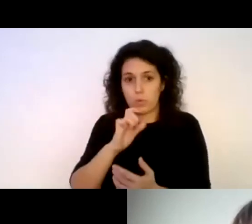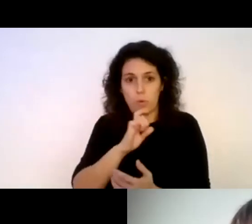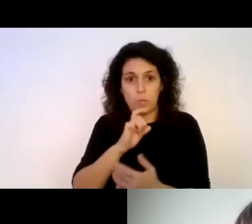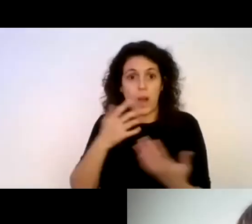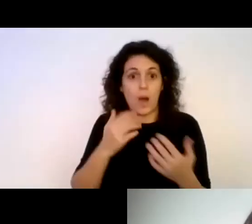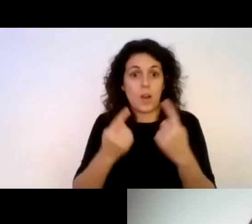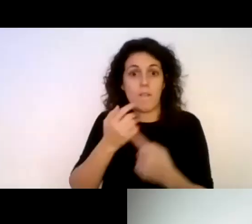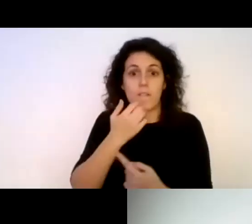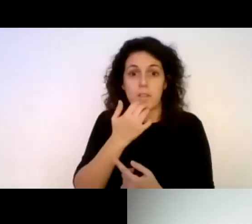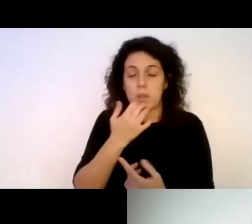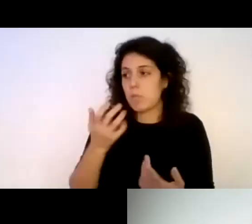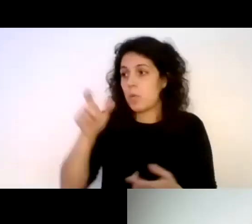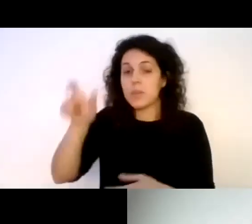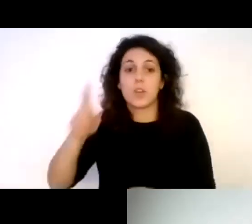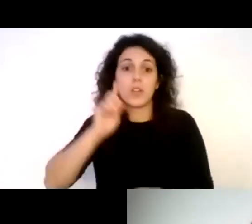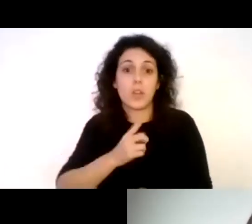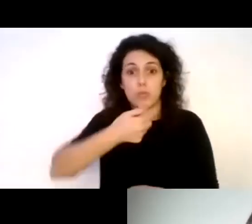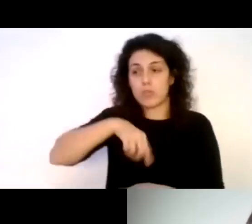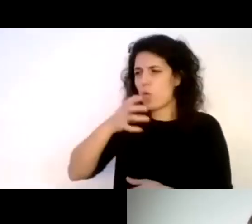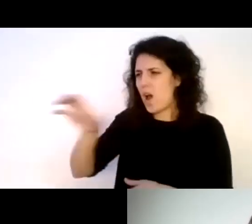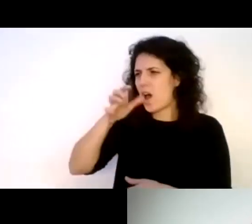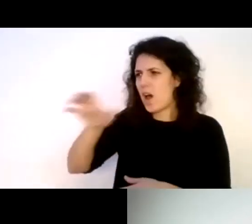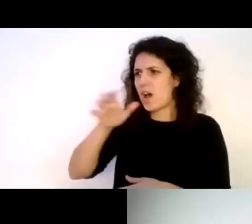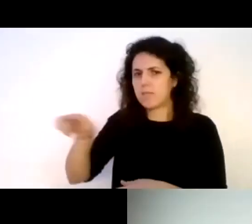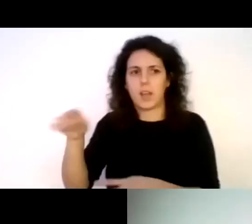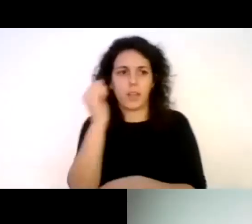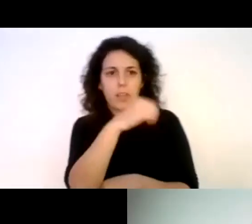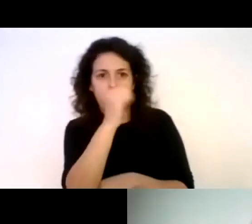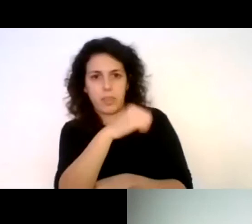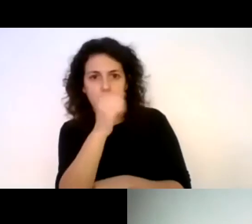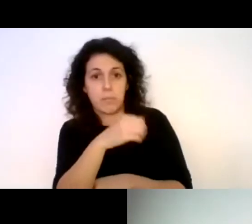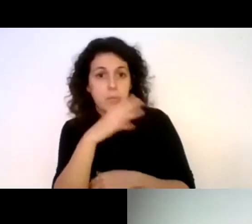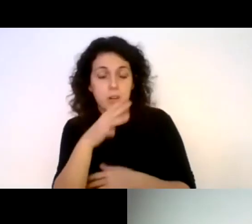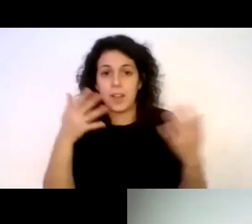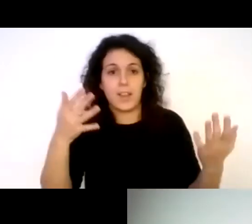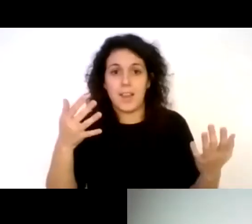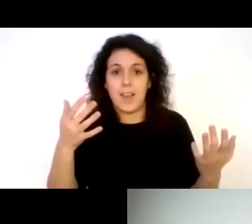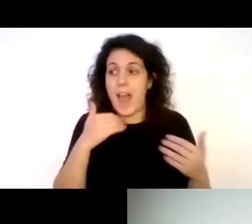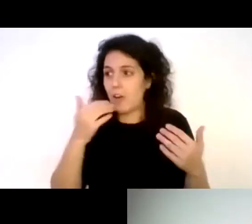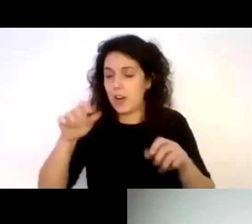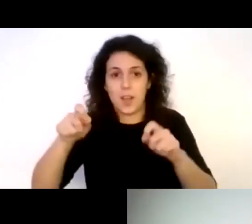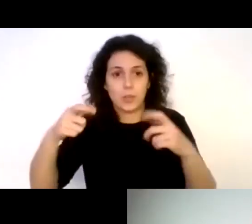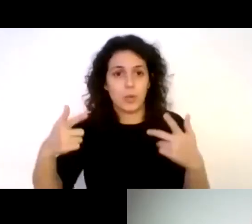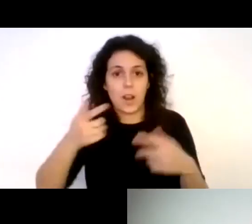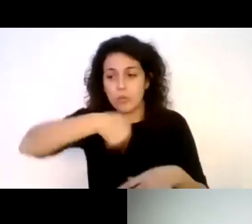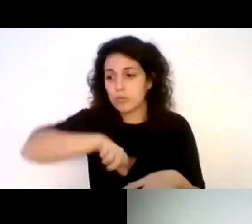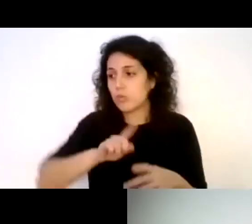a una persona sorda, pero es que nos está oyendo, por mucho que la gritemos, ¿no? Y eso es reacción natural que a veces tenemos y que simplemente pues